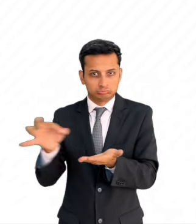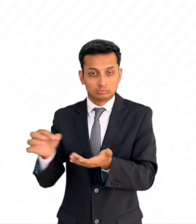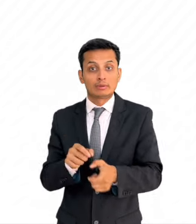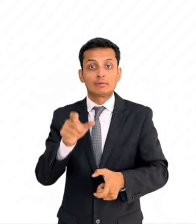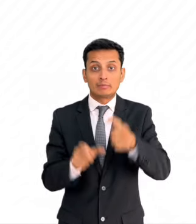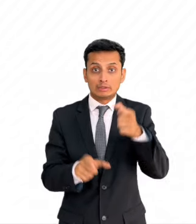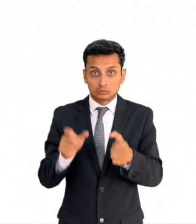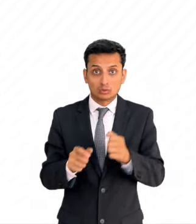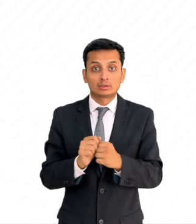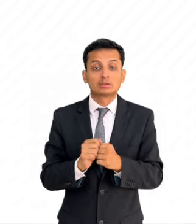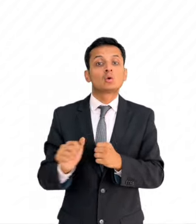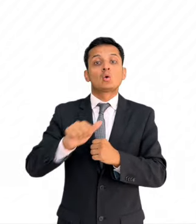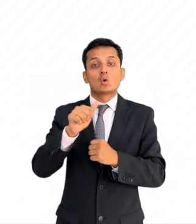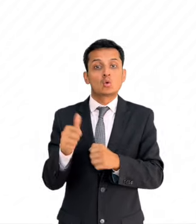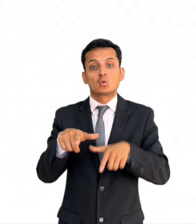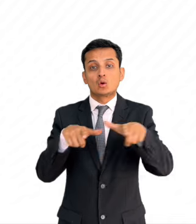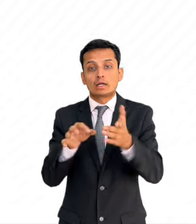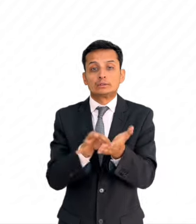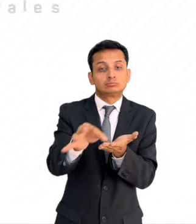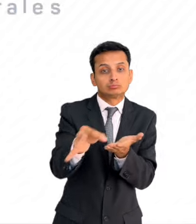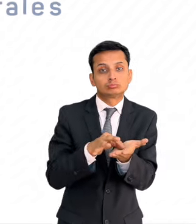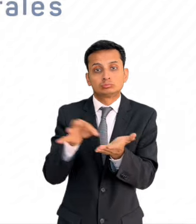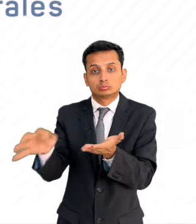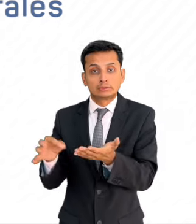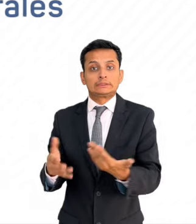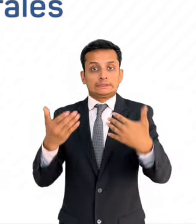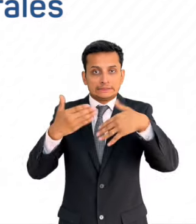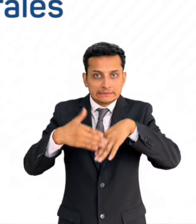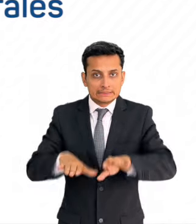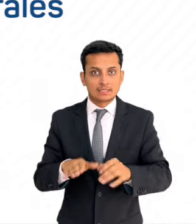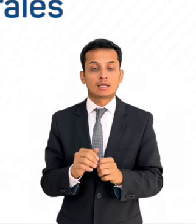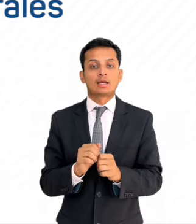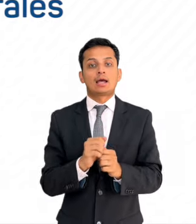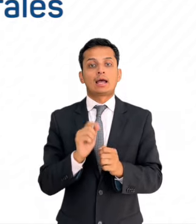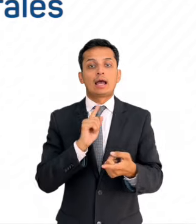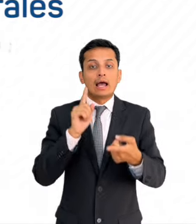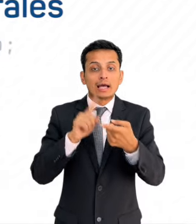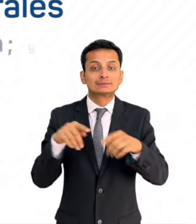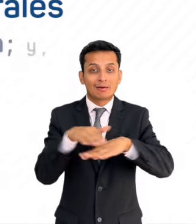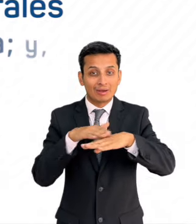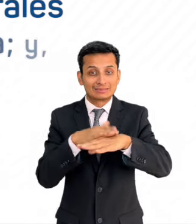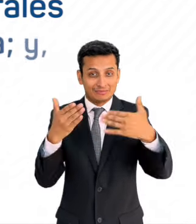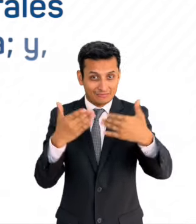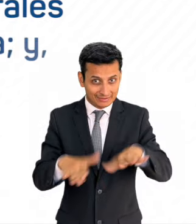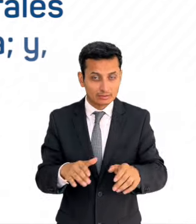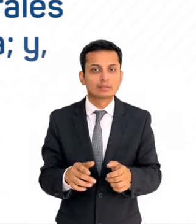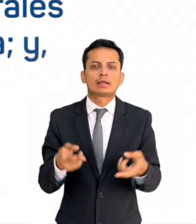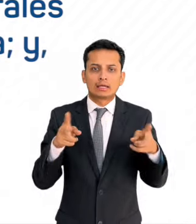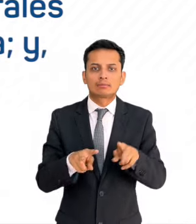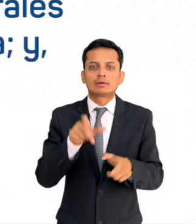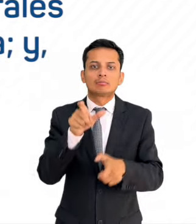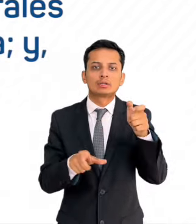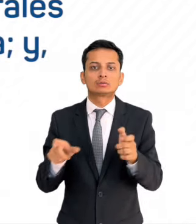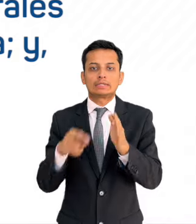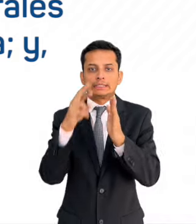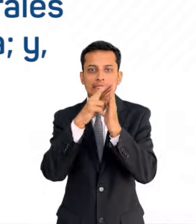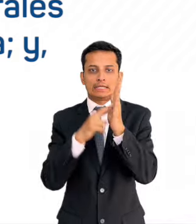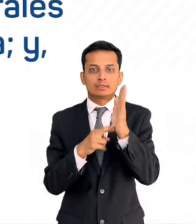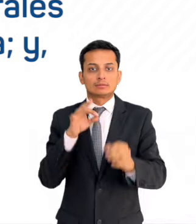rurales, ciudadanas y ciudadanos residentes en zonas rurales que hayan concluido la instrucción general básica y ciudadanas